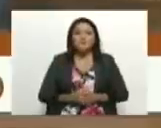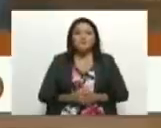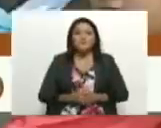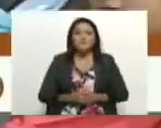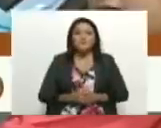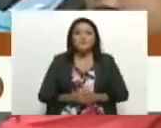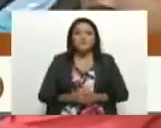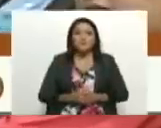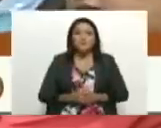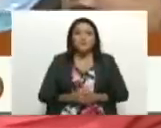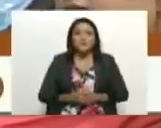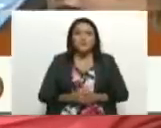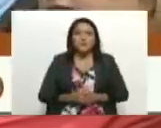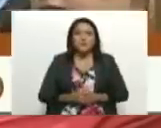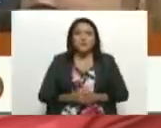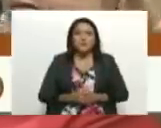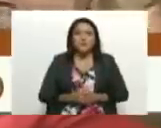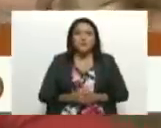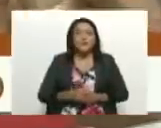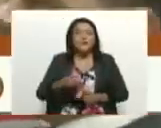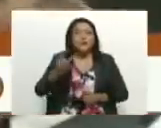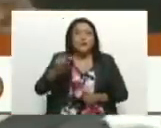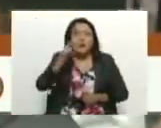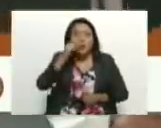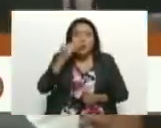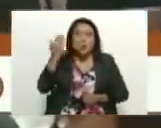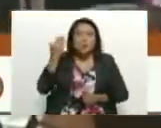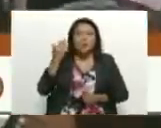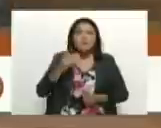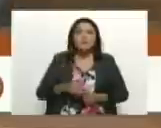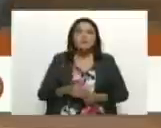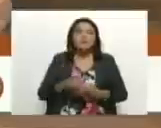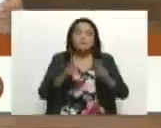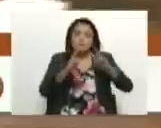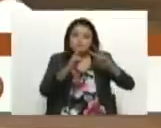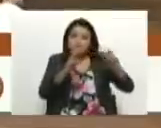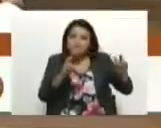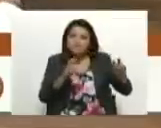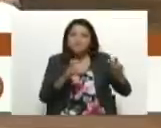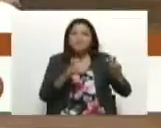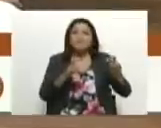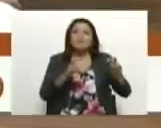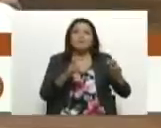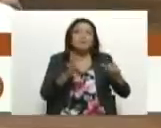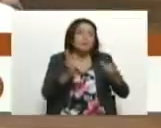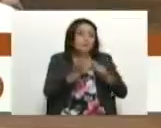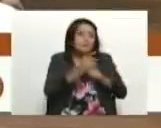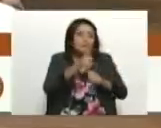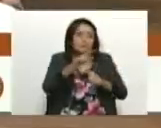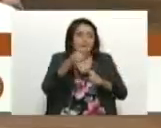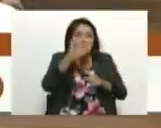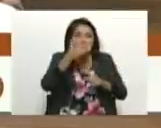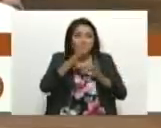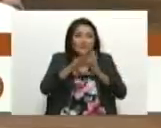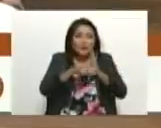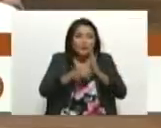Joel Mena Sorek, jefe encargado nacional contra la delincuencia organizada y financiamiento al terrorismo, el general de división Alexis